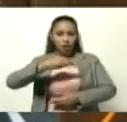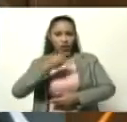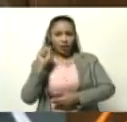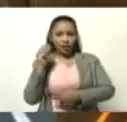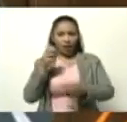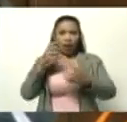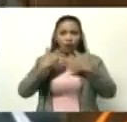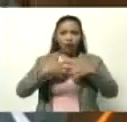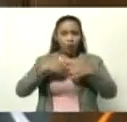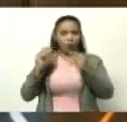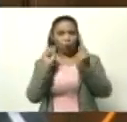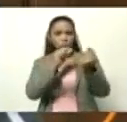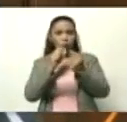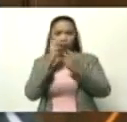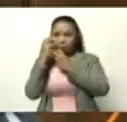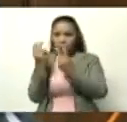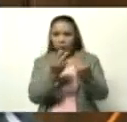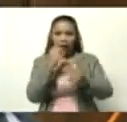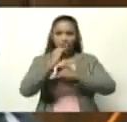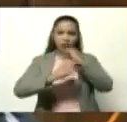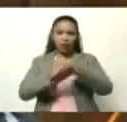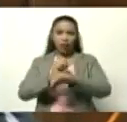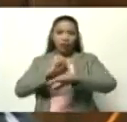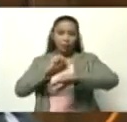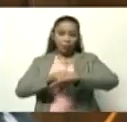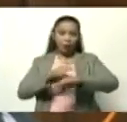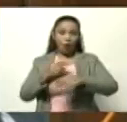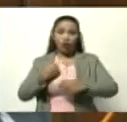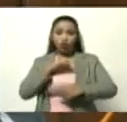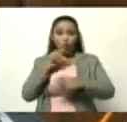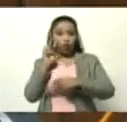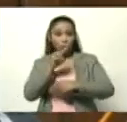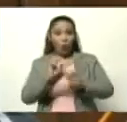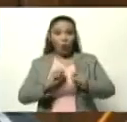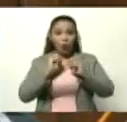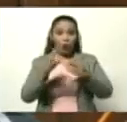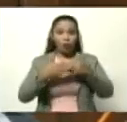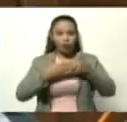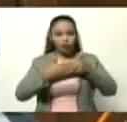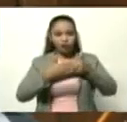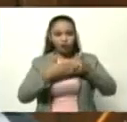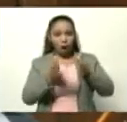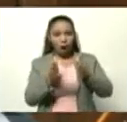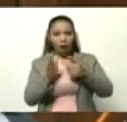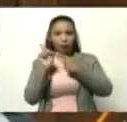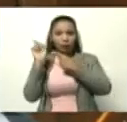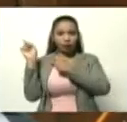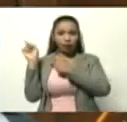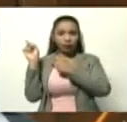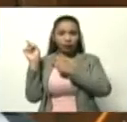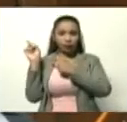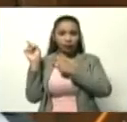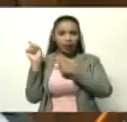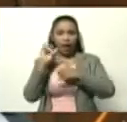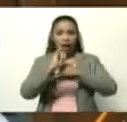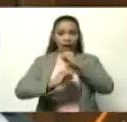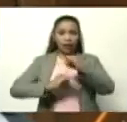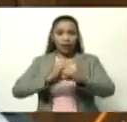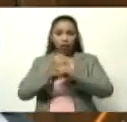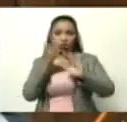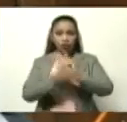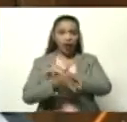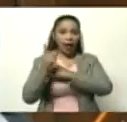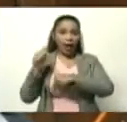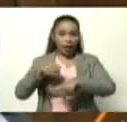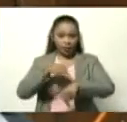invitados internacionales más tempranos tuvimos la oportunidad de darle la apertura a este coloquio internacional por en este momento